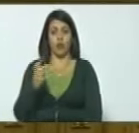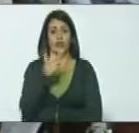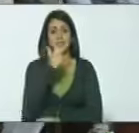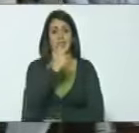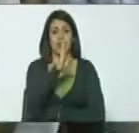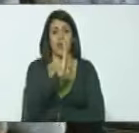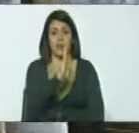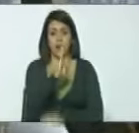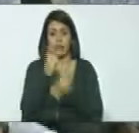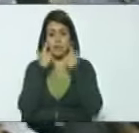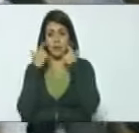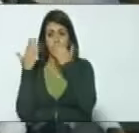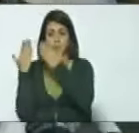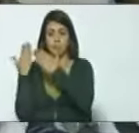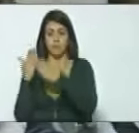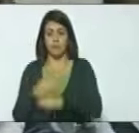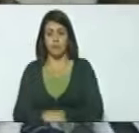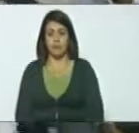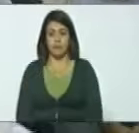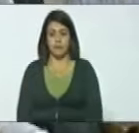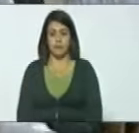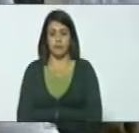base.